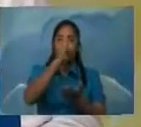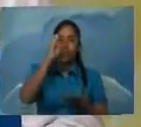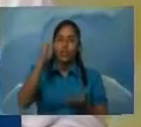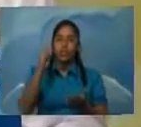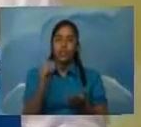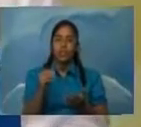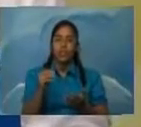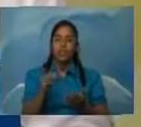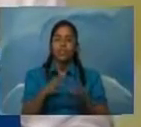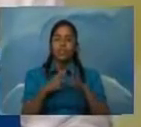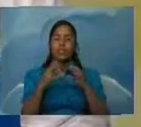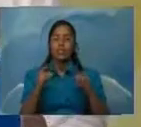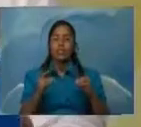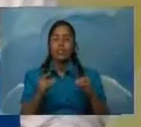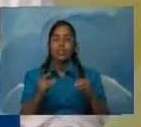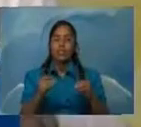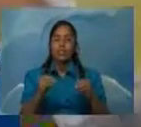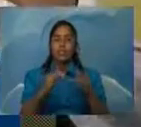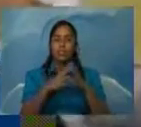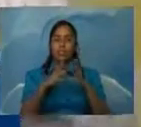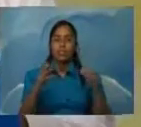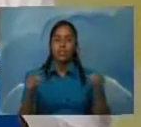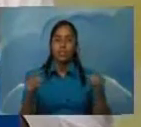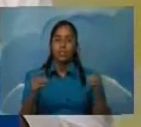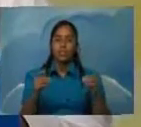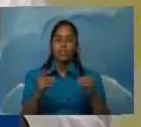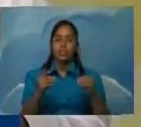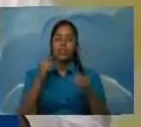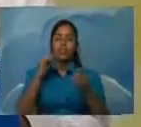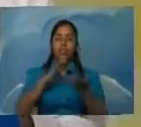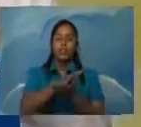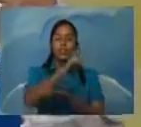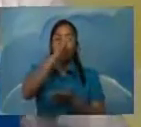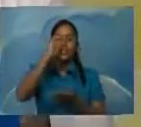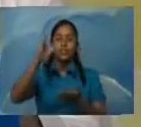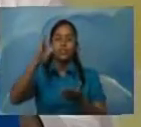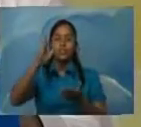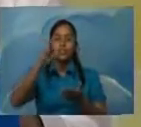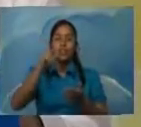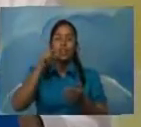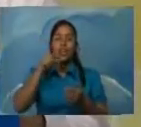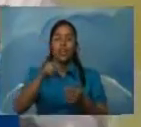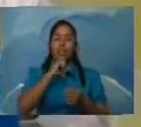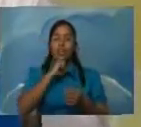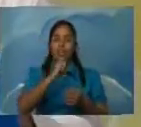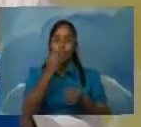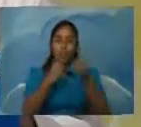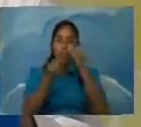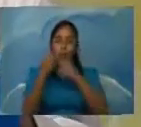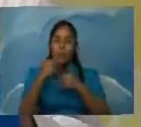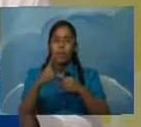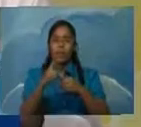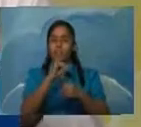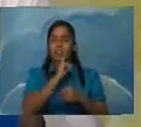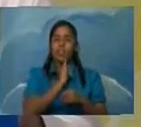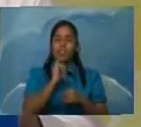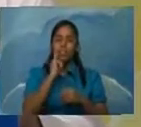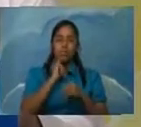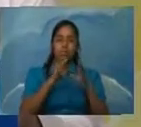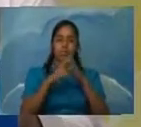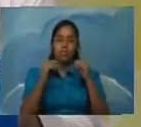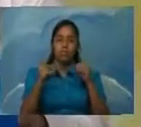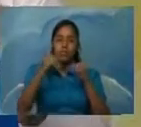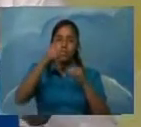Matzá ejat, una matzá arbe matzot. Eso es lo que se come en Israel, el pan sin levadura que se come en